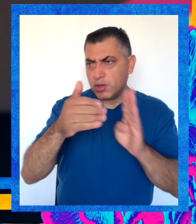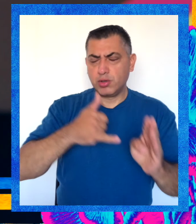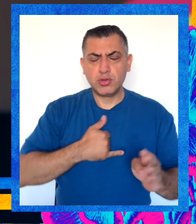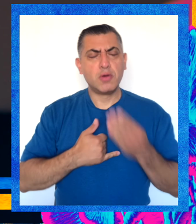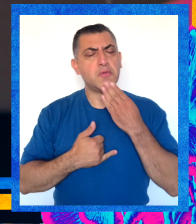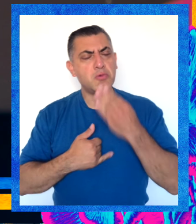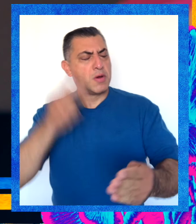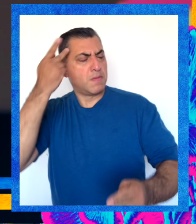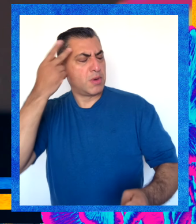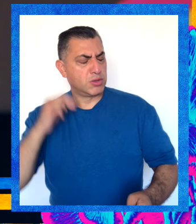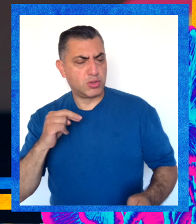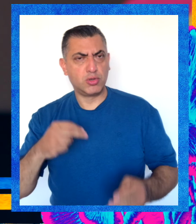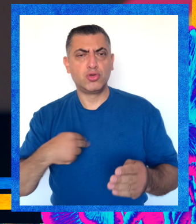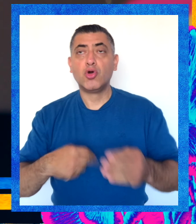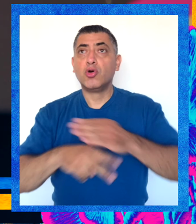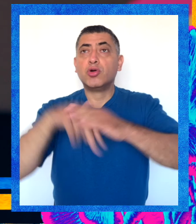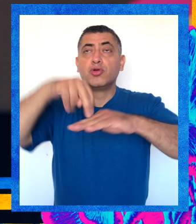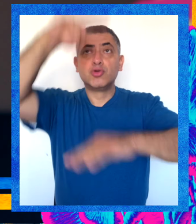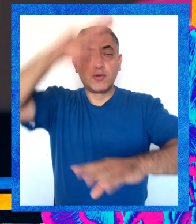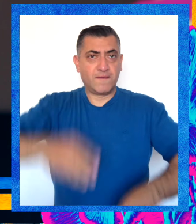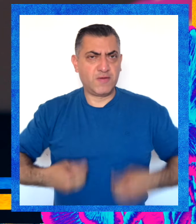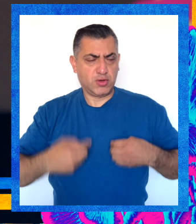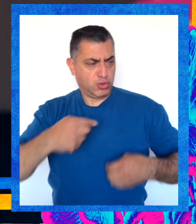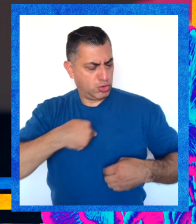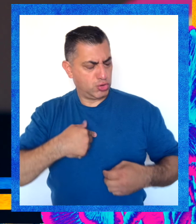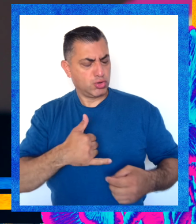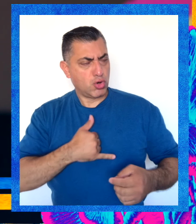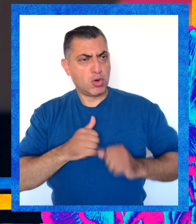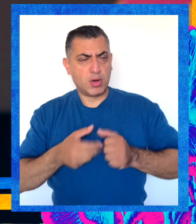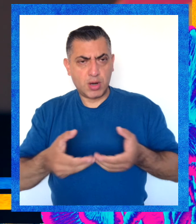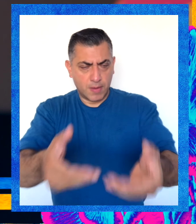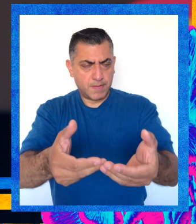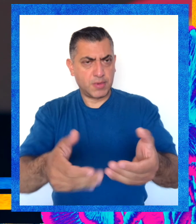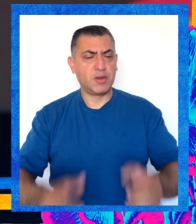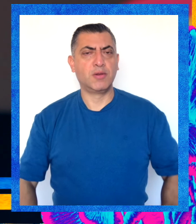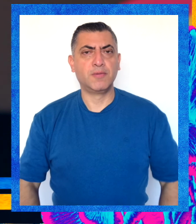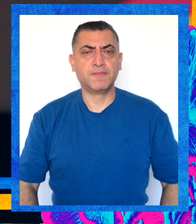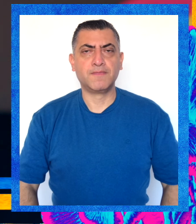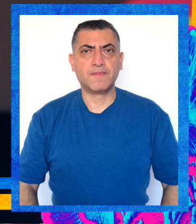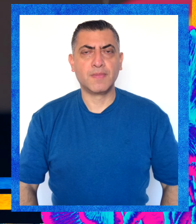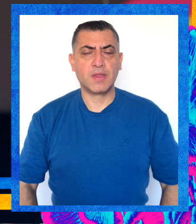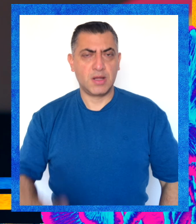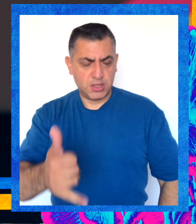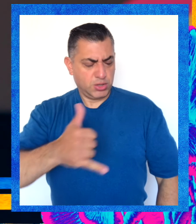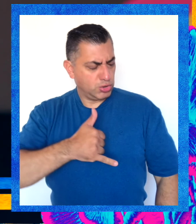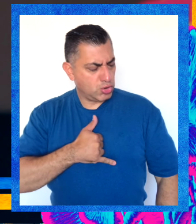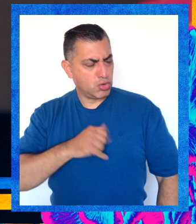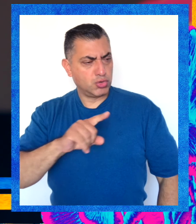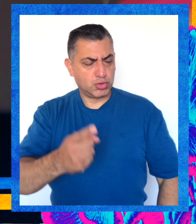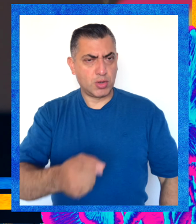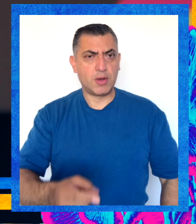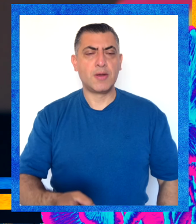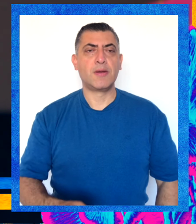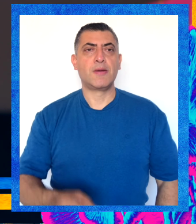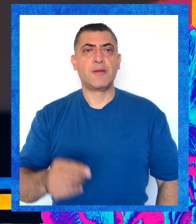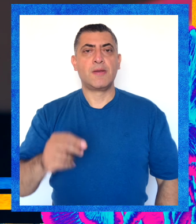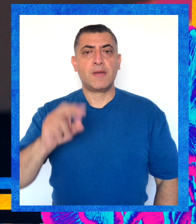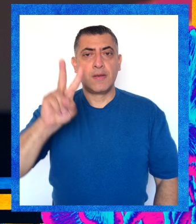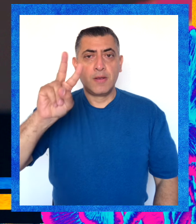yo soy la resurrección y la vida yo soy el camino la verdad y la vida qué es lo que vamos a hablar el día de hoy y yo soy la vid